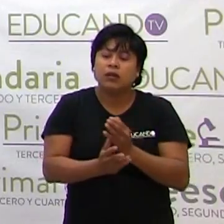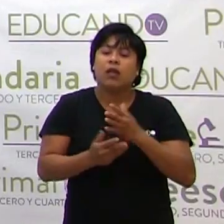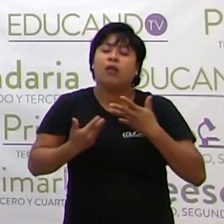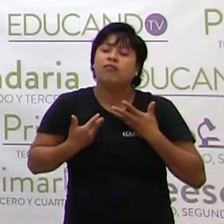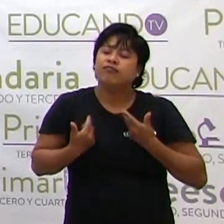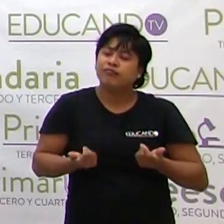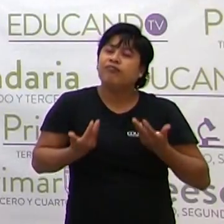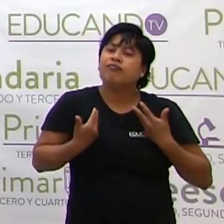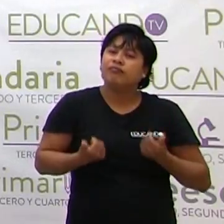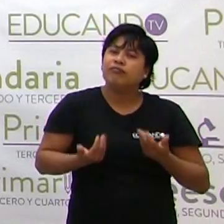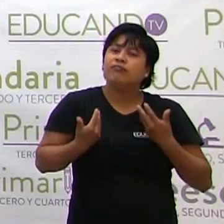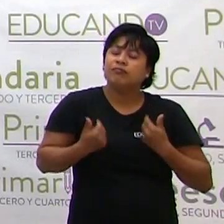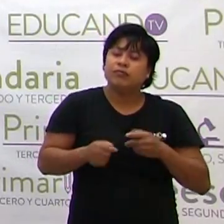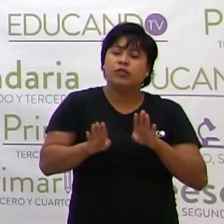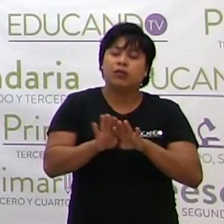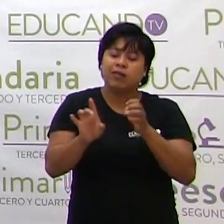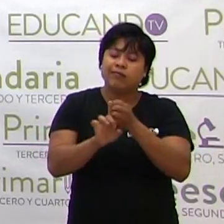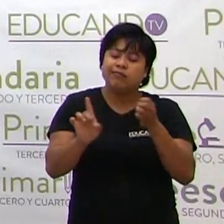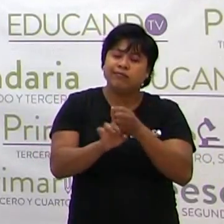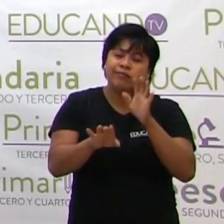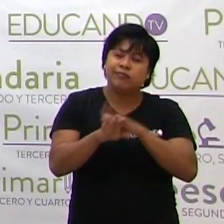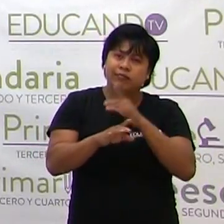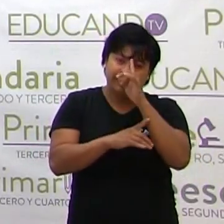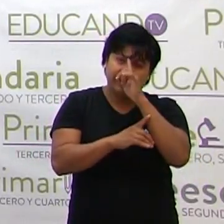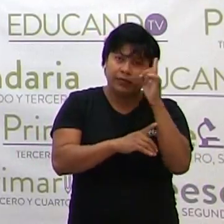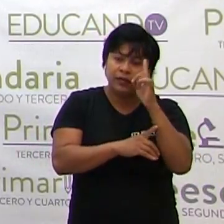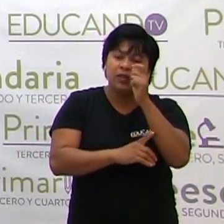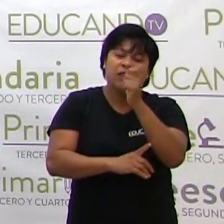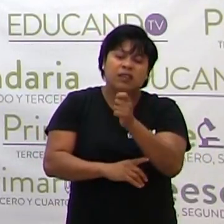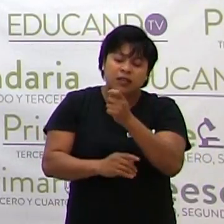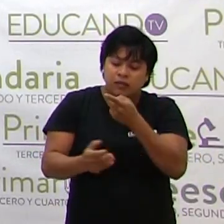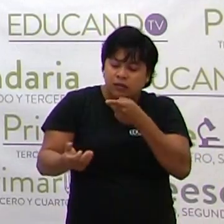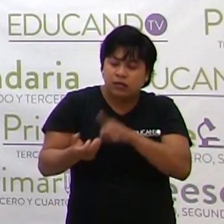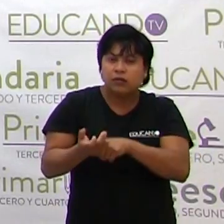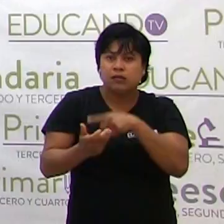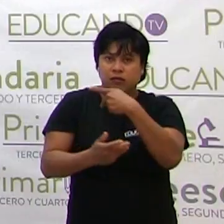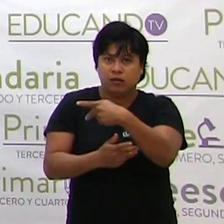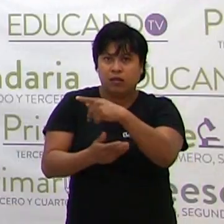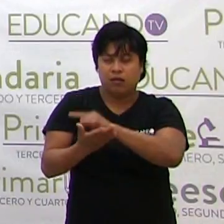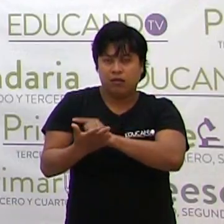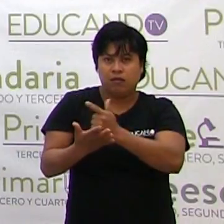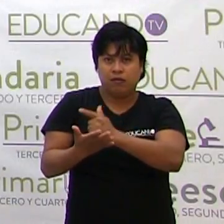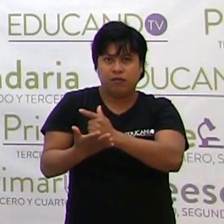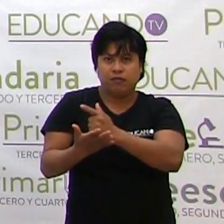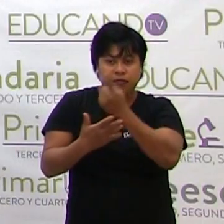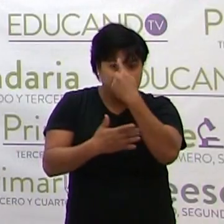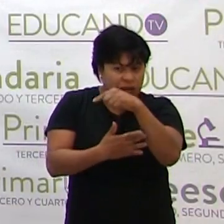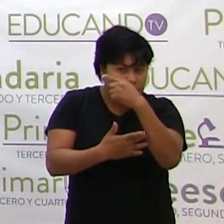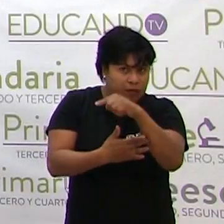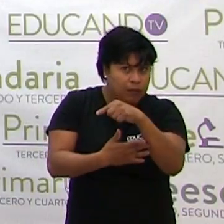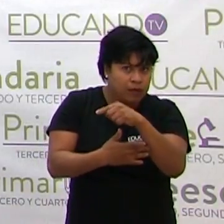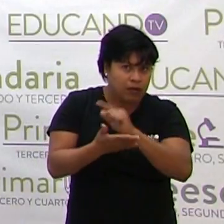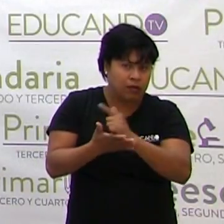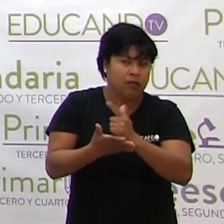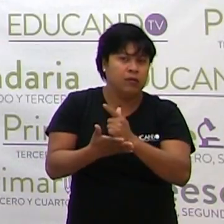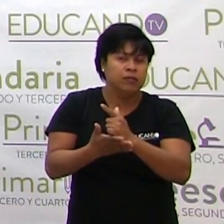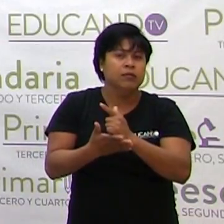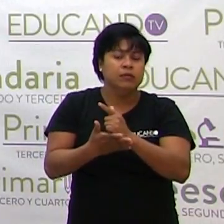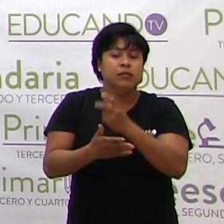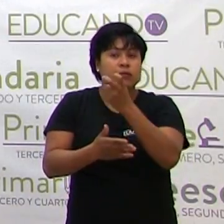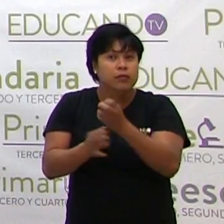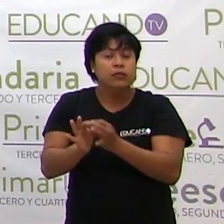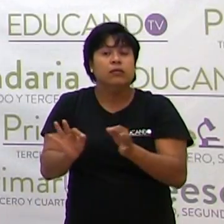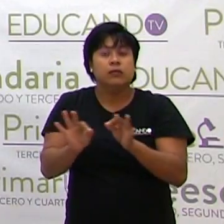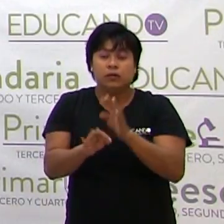entender y comprender de forma coherente y sencilla para que la funcionalidad de estos. Muy importante que tomes